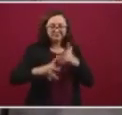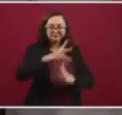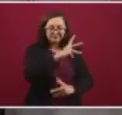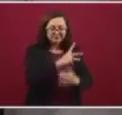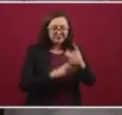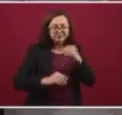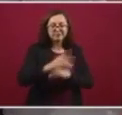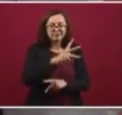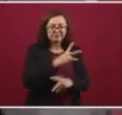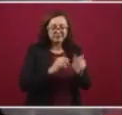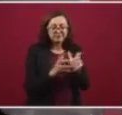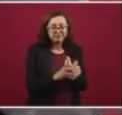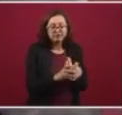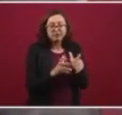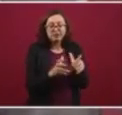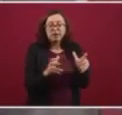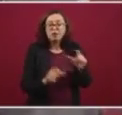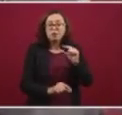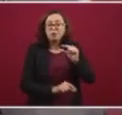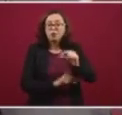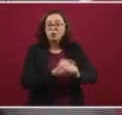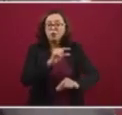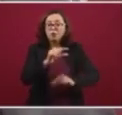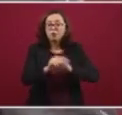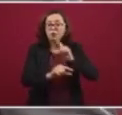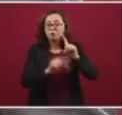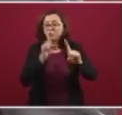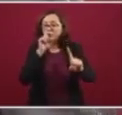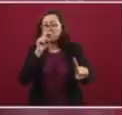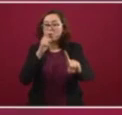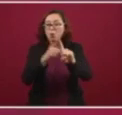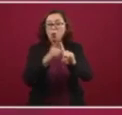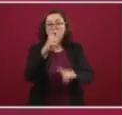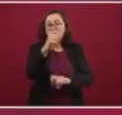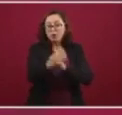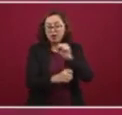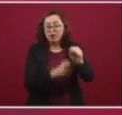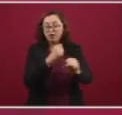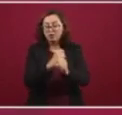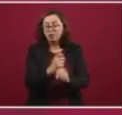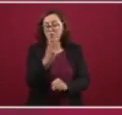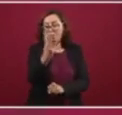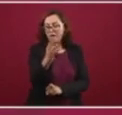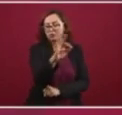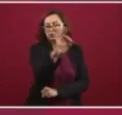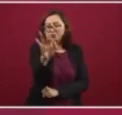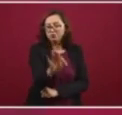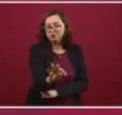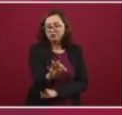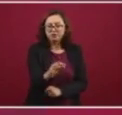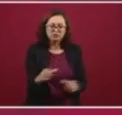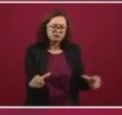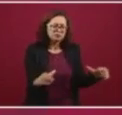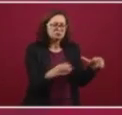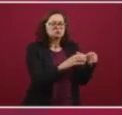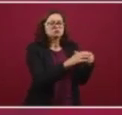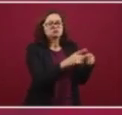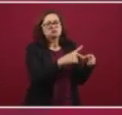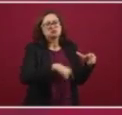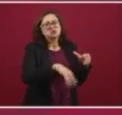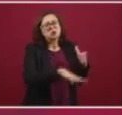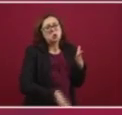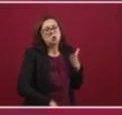que estamos proyectando es 4%. Nuestros adversarios, los nostálgicos